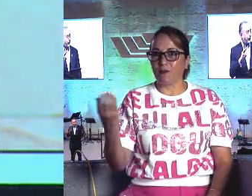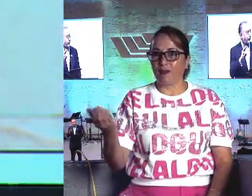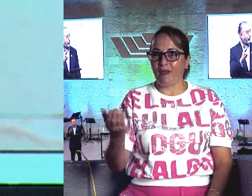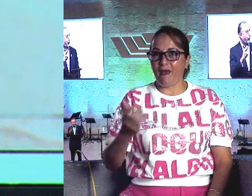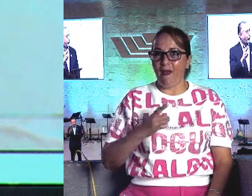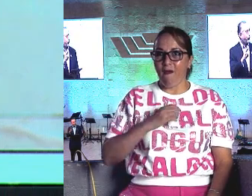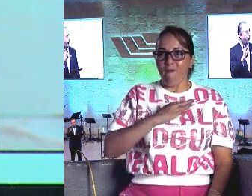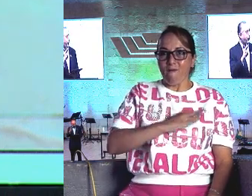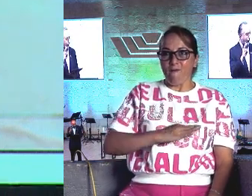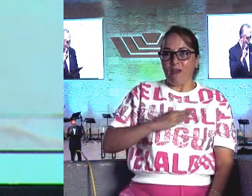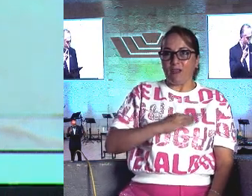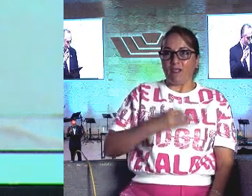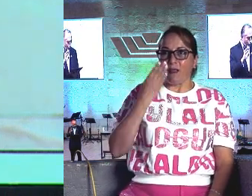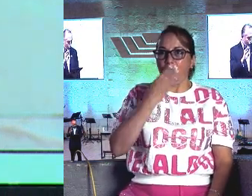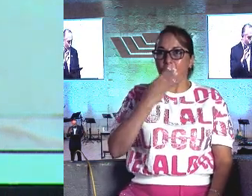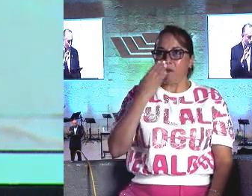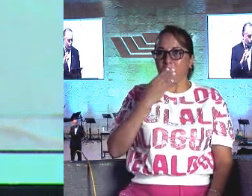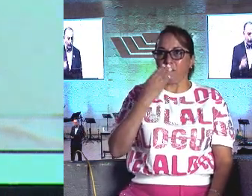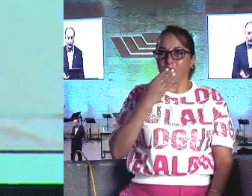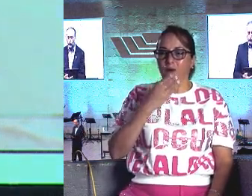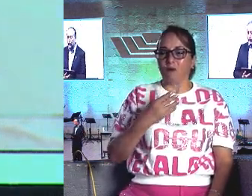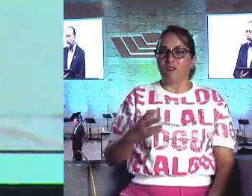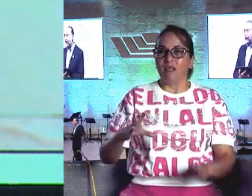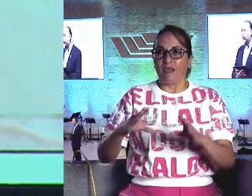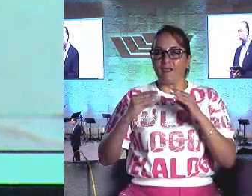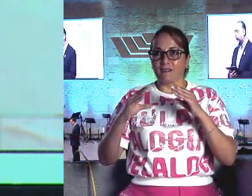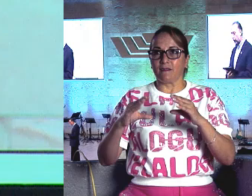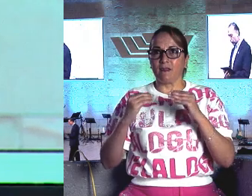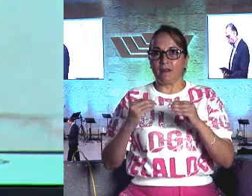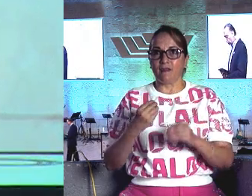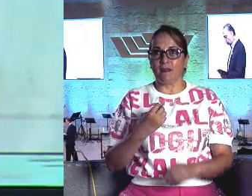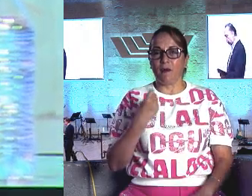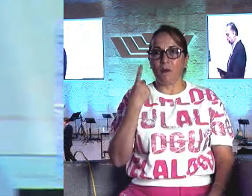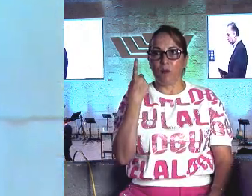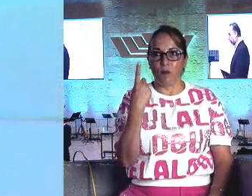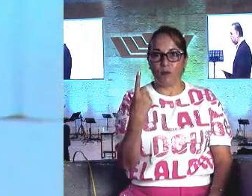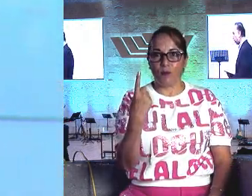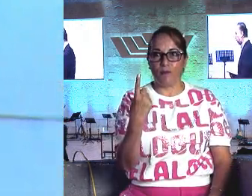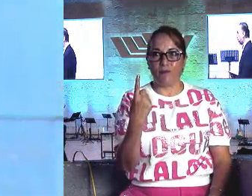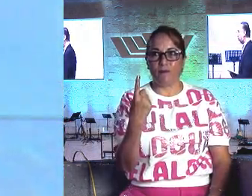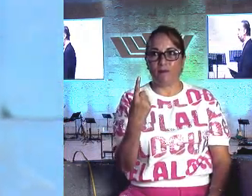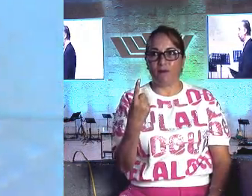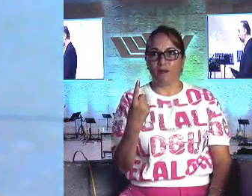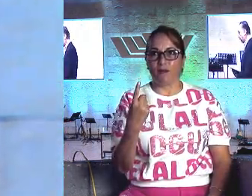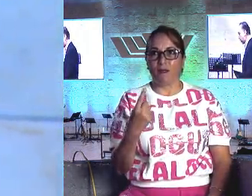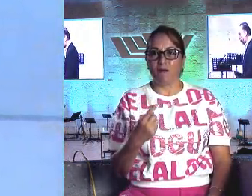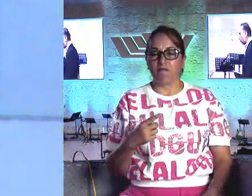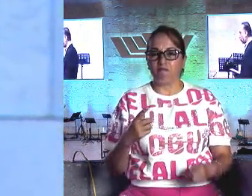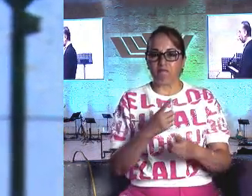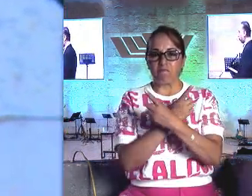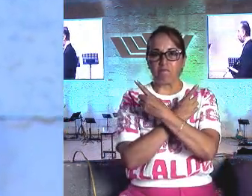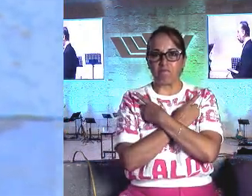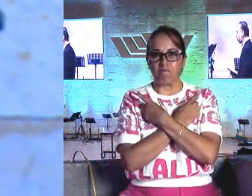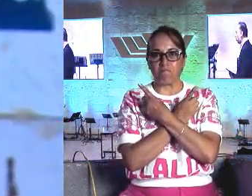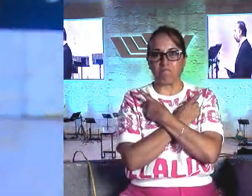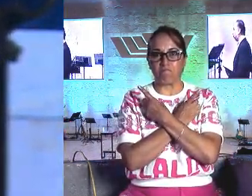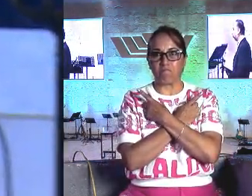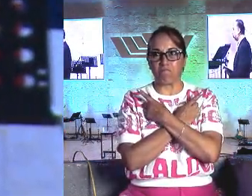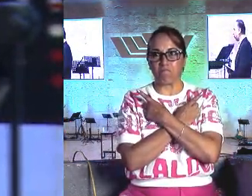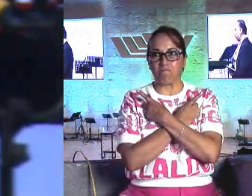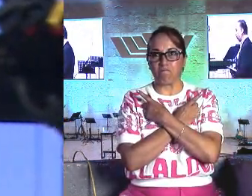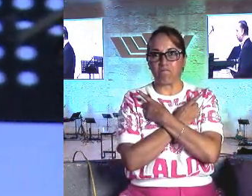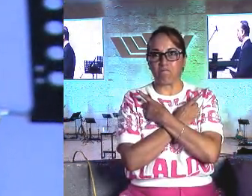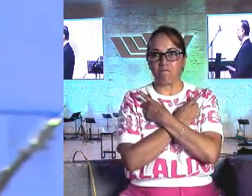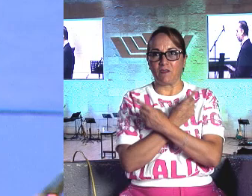la Biblia nos enseña tres propósitos que Dios tiene para nosotros. Uno, la disciplina. ¿Tú y yo necesitamos